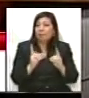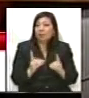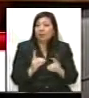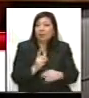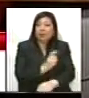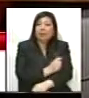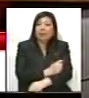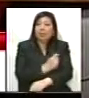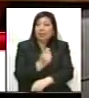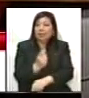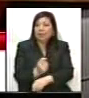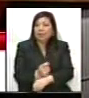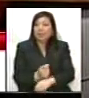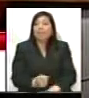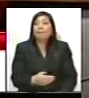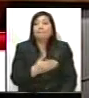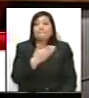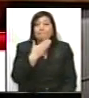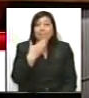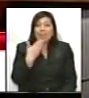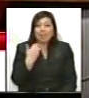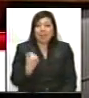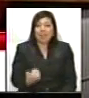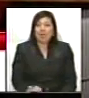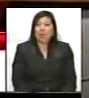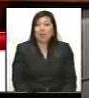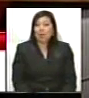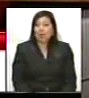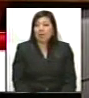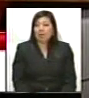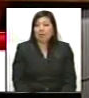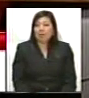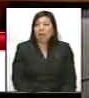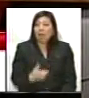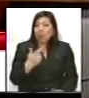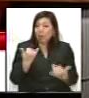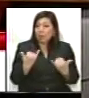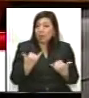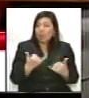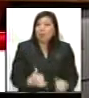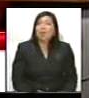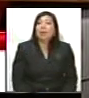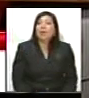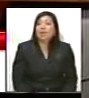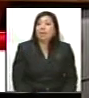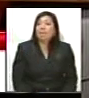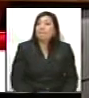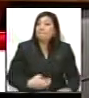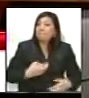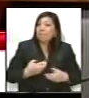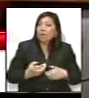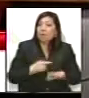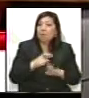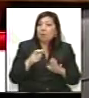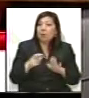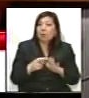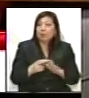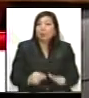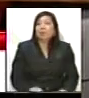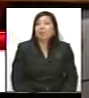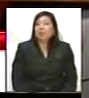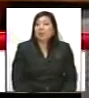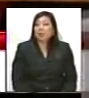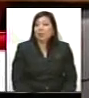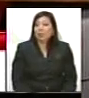tacna mejorar el esquema hidráulico actual promover los proyectos hidráulicos